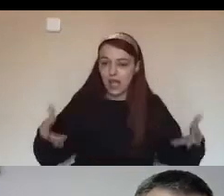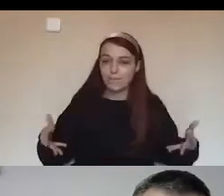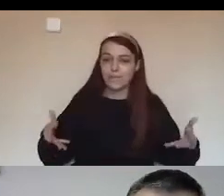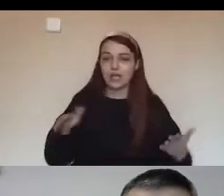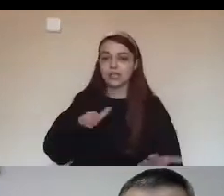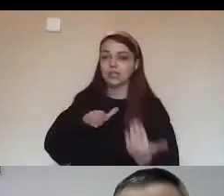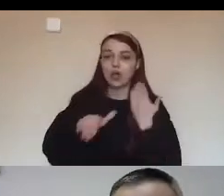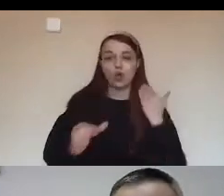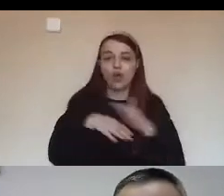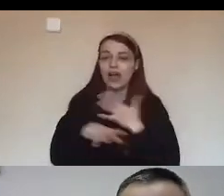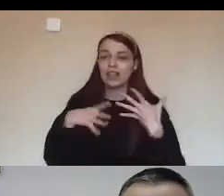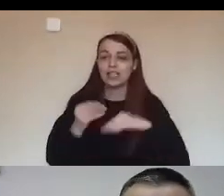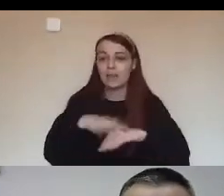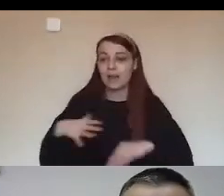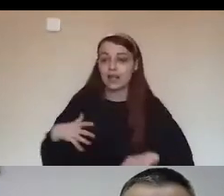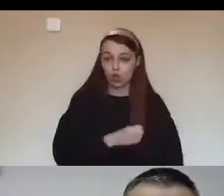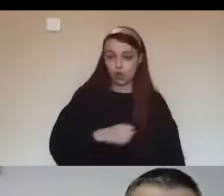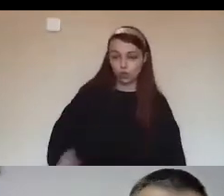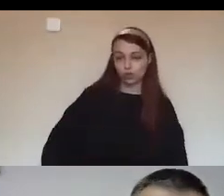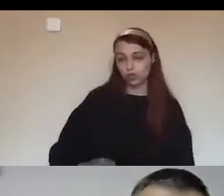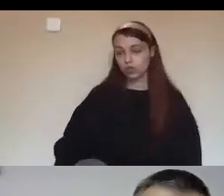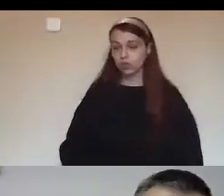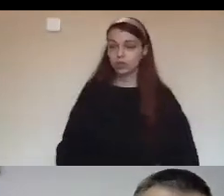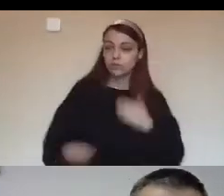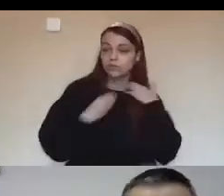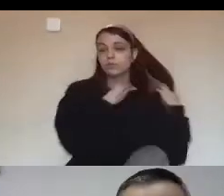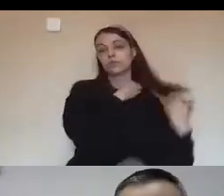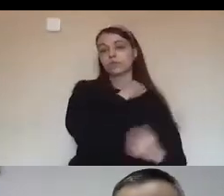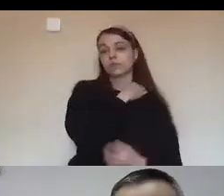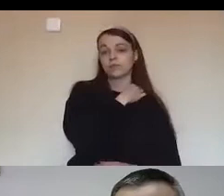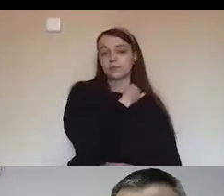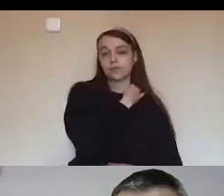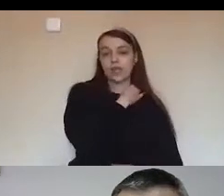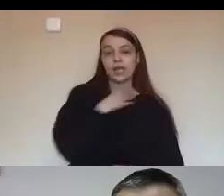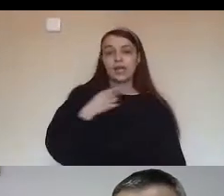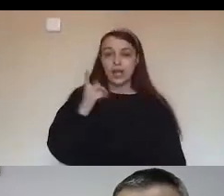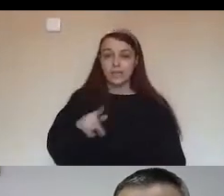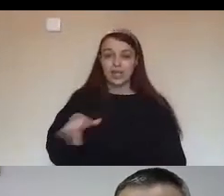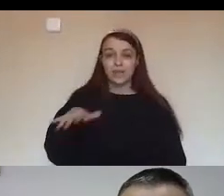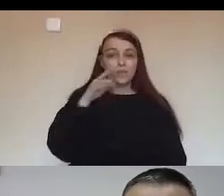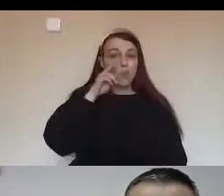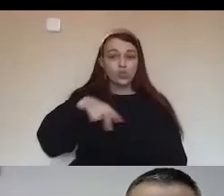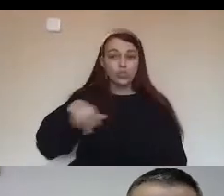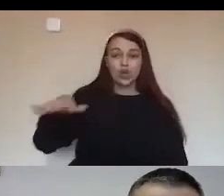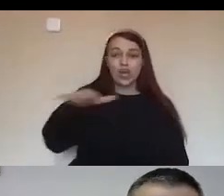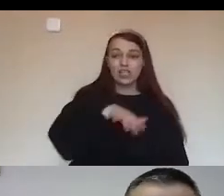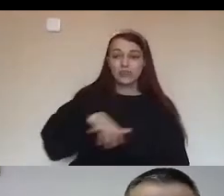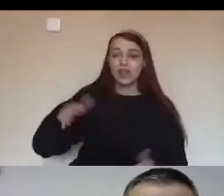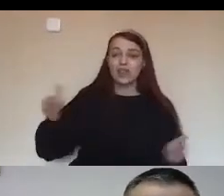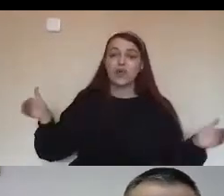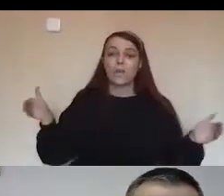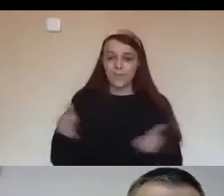accesibles para todas las personas, incluso perdiendo mucho espacio del museo, pero nos parecía muy importante,